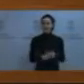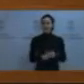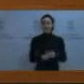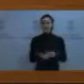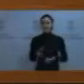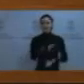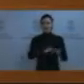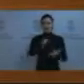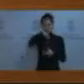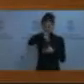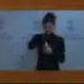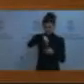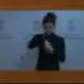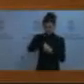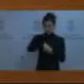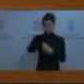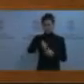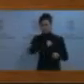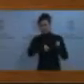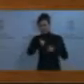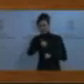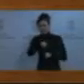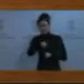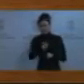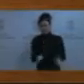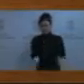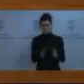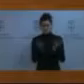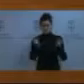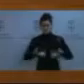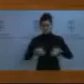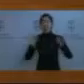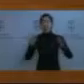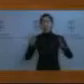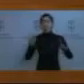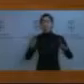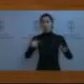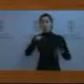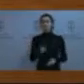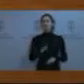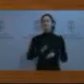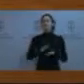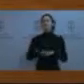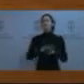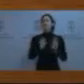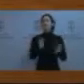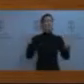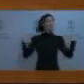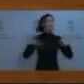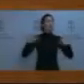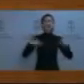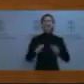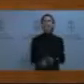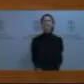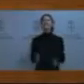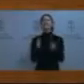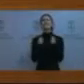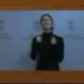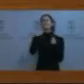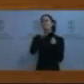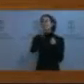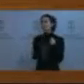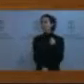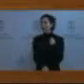líos internos, por sus cuitas, por sus coaliciones sobrevenidas. Yo no sé muy bien por qué, pero no tienen diputado. No